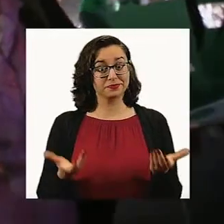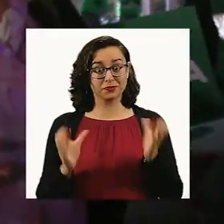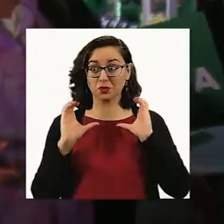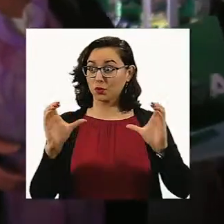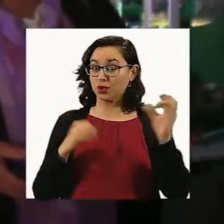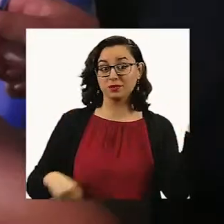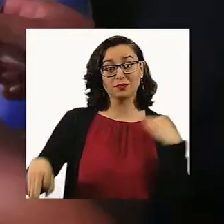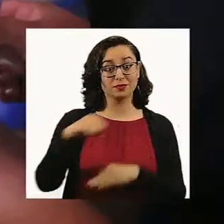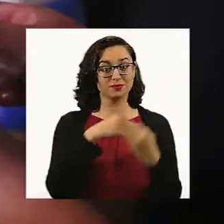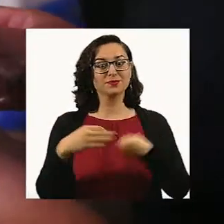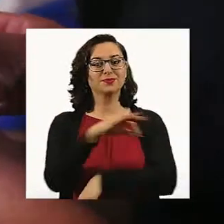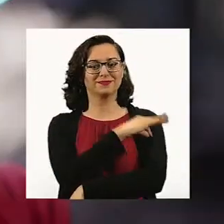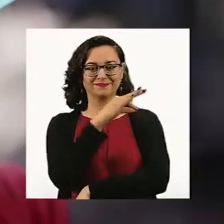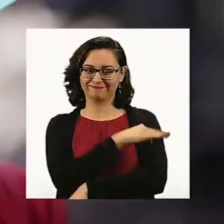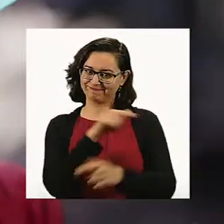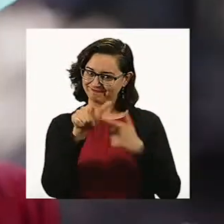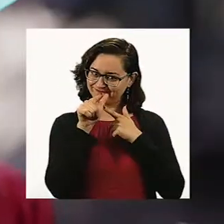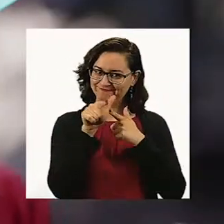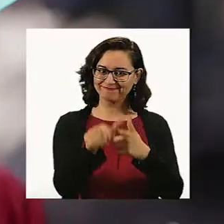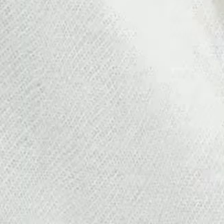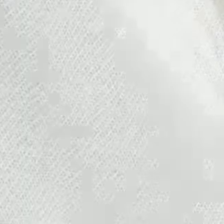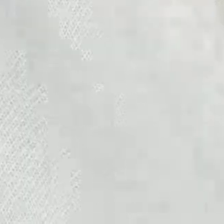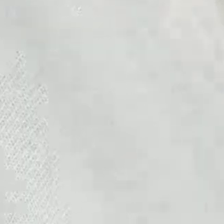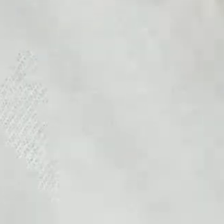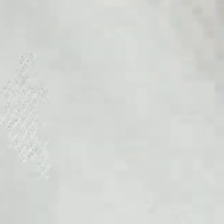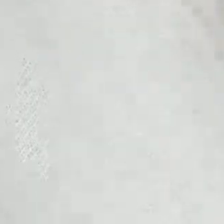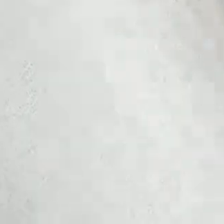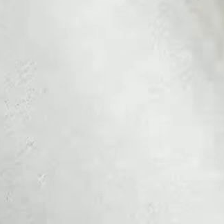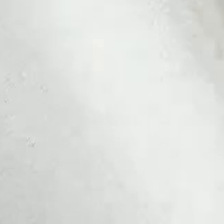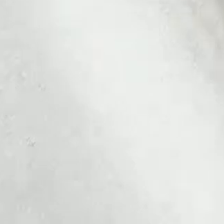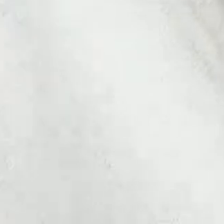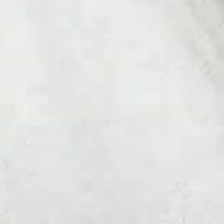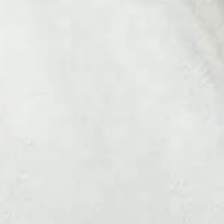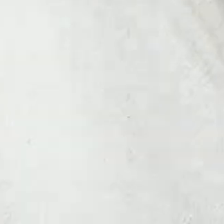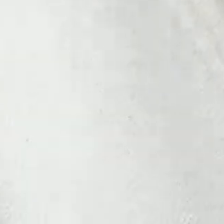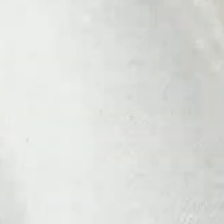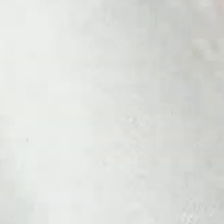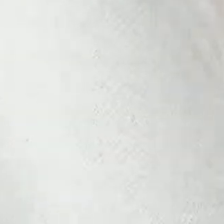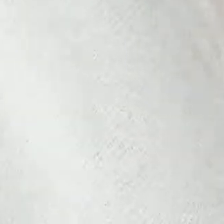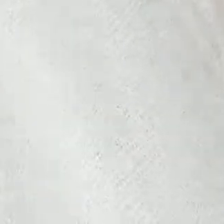Cuidémonos entre todos, vacúnate y no bajes la guardia. Secretaría de Salud.